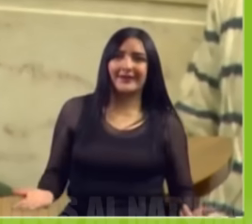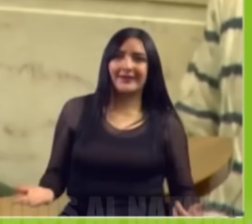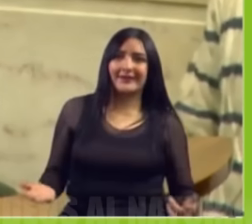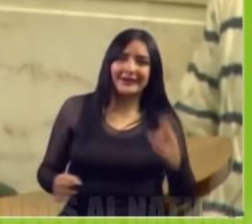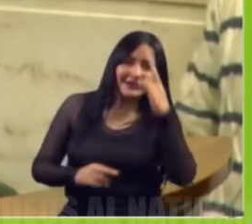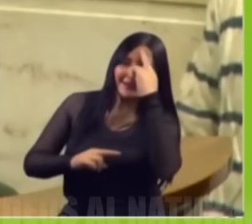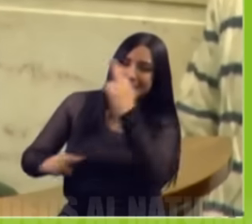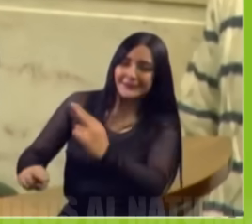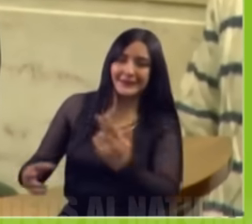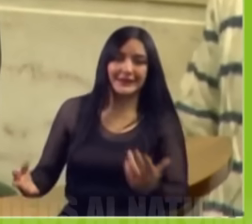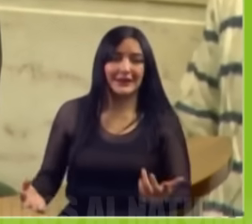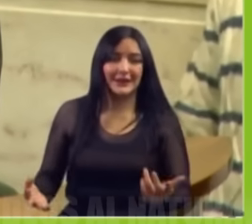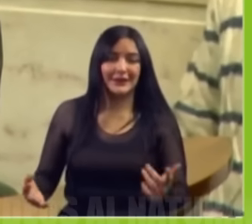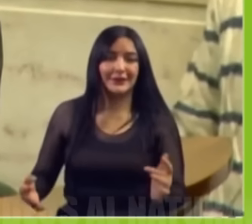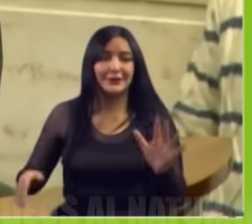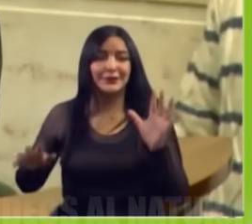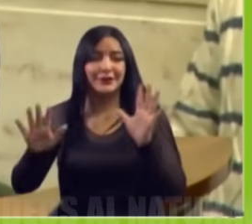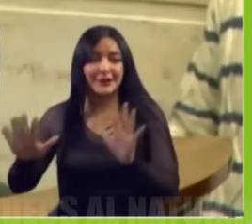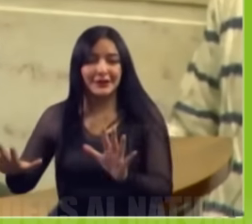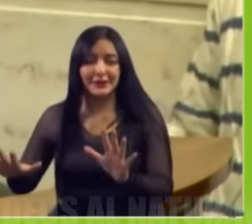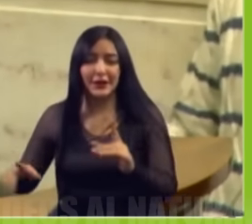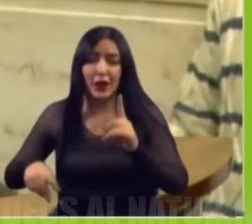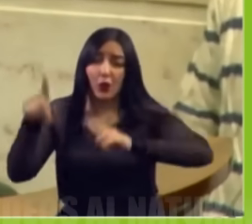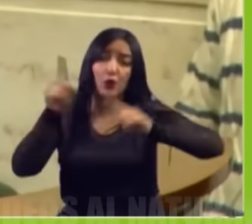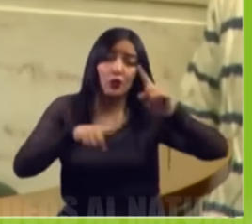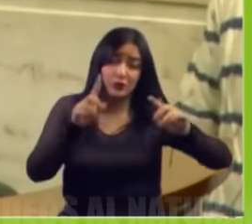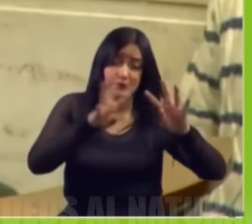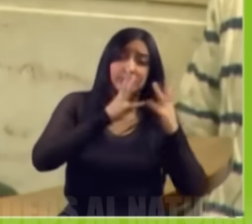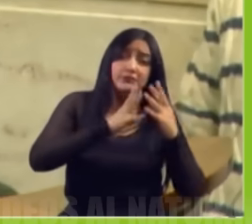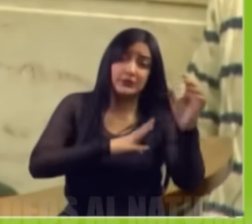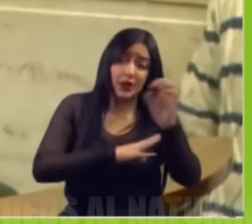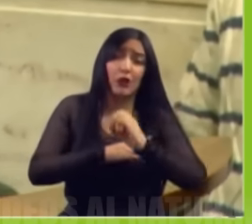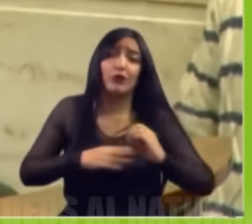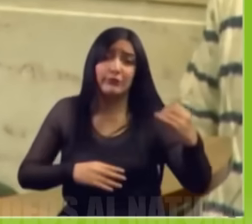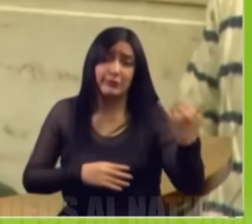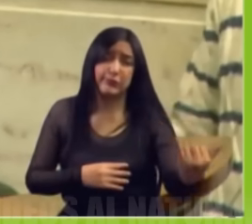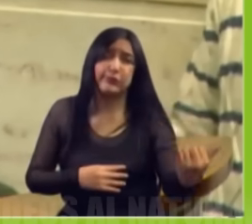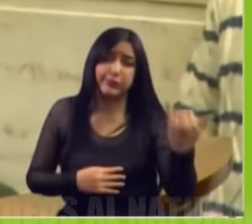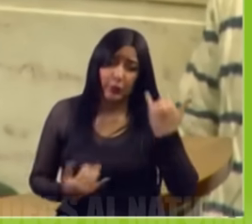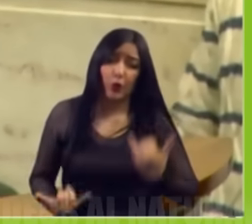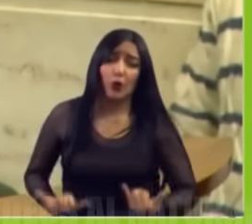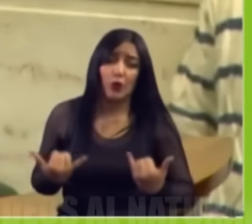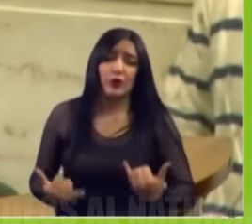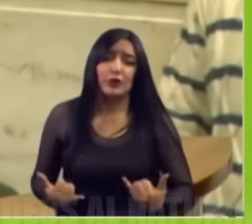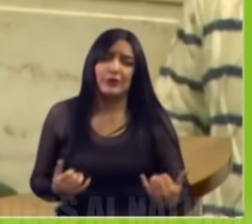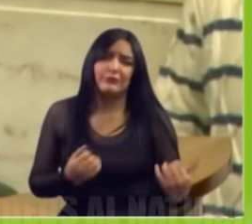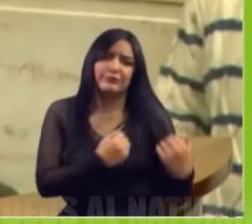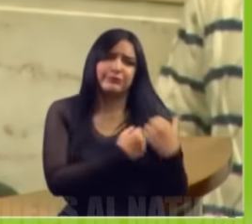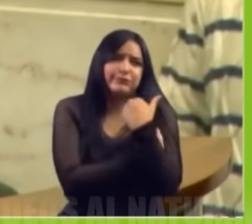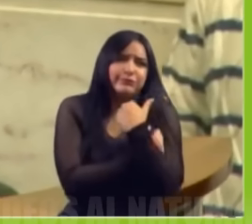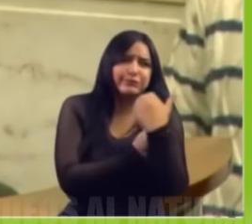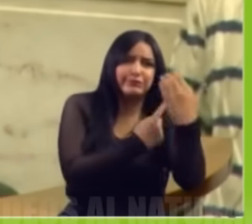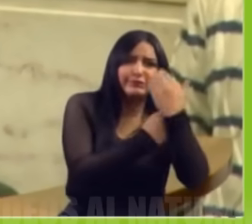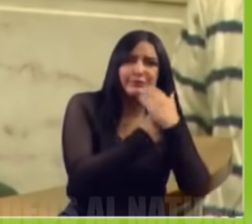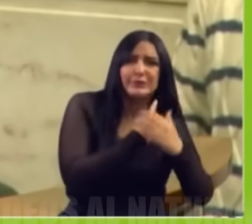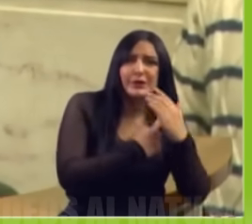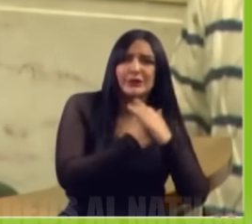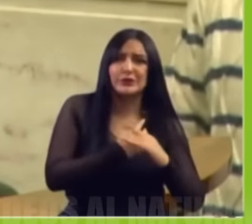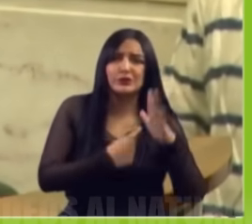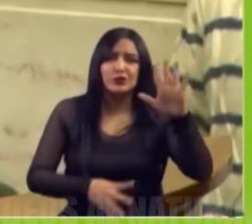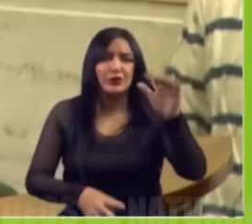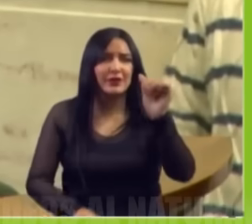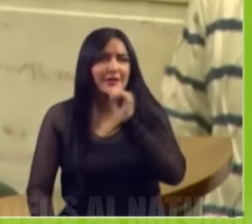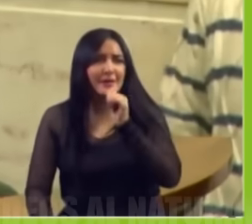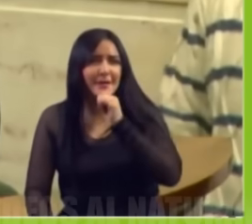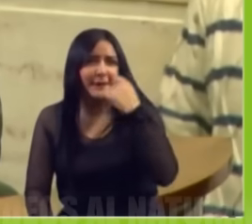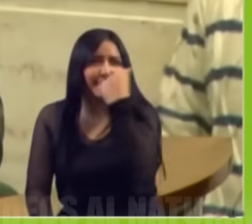tiene referencia de algunos senadores que hoy están abrazados con el narcotráfico,